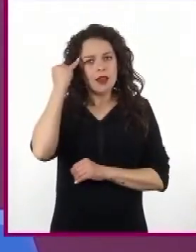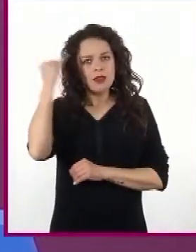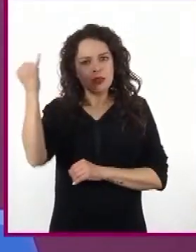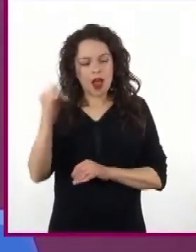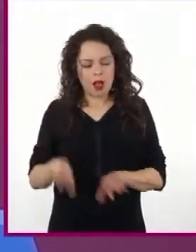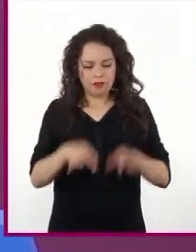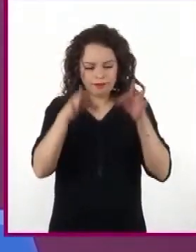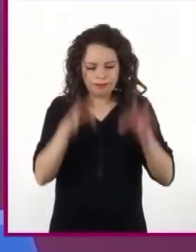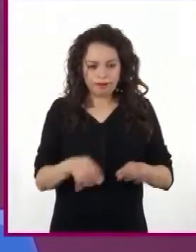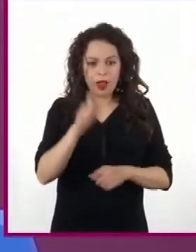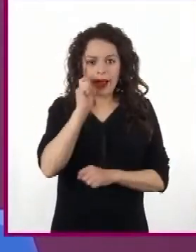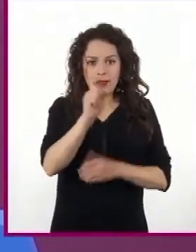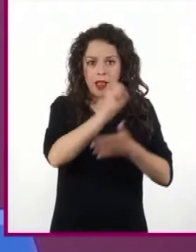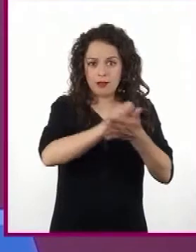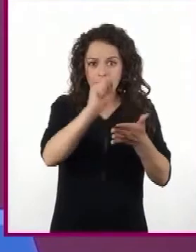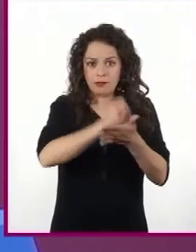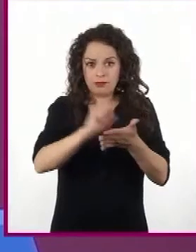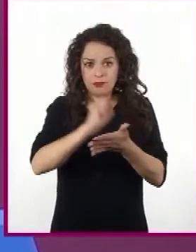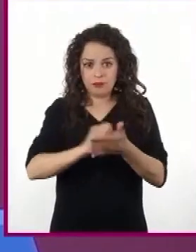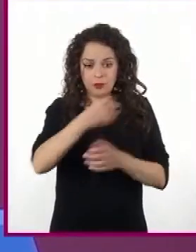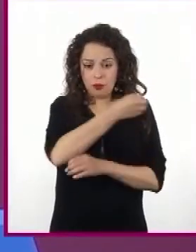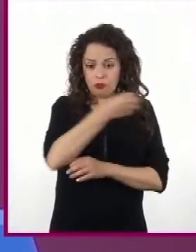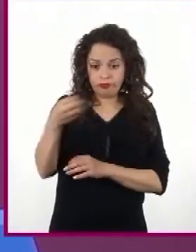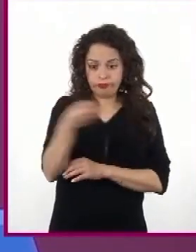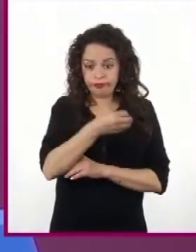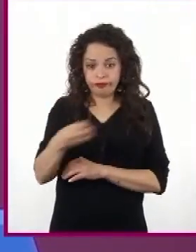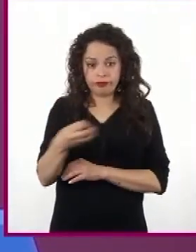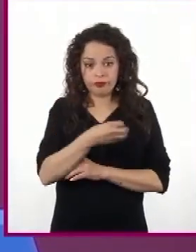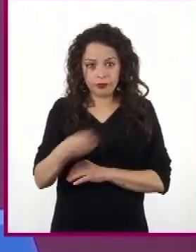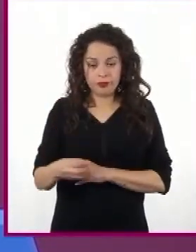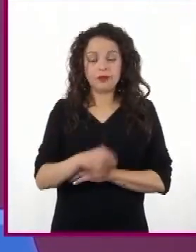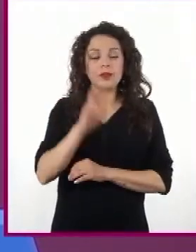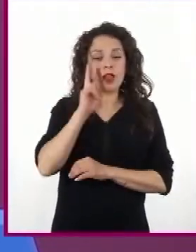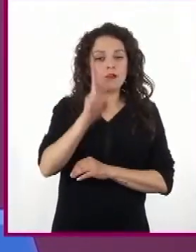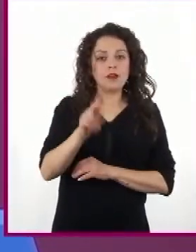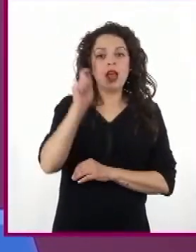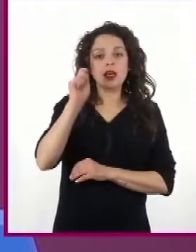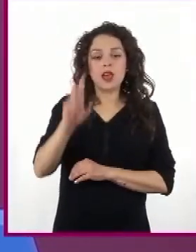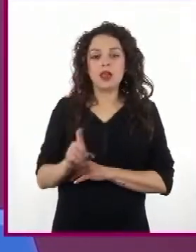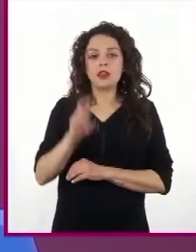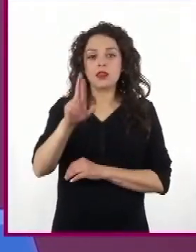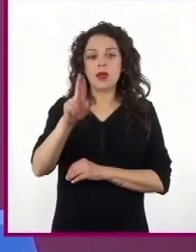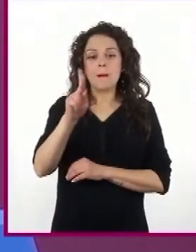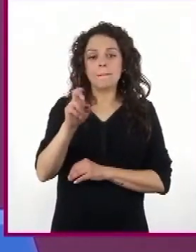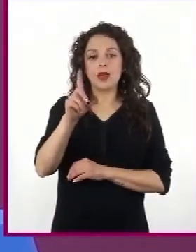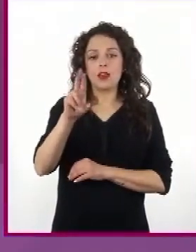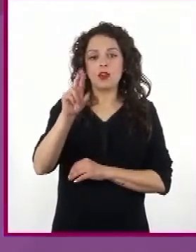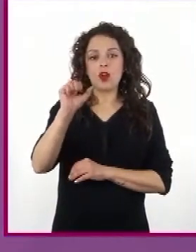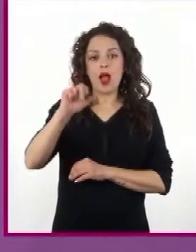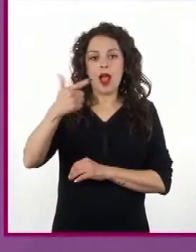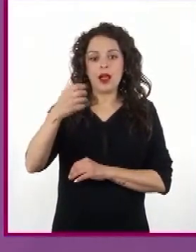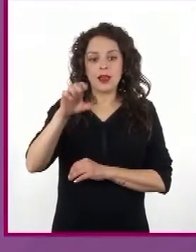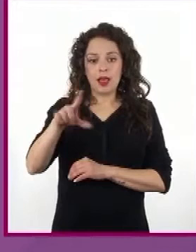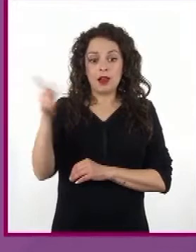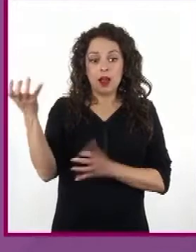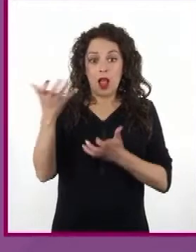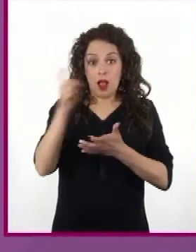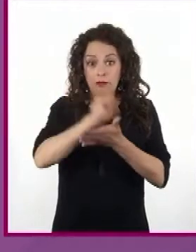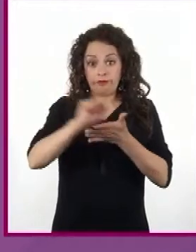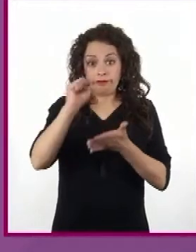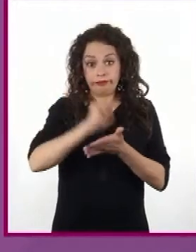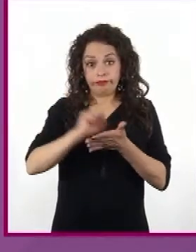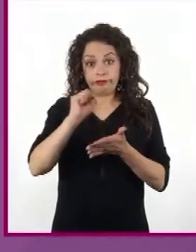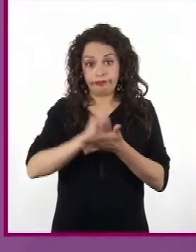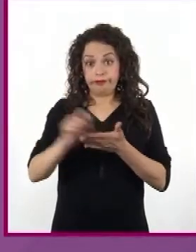su escritura de forma cronológica, nos acompañan a escuchar al doctor Pedro Ángel Palou, escritor destacado por